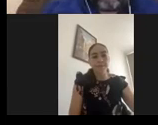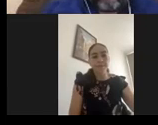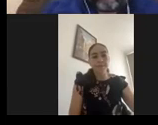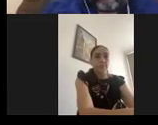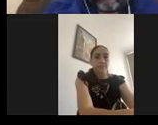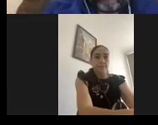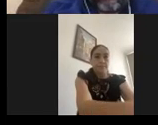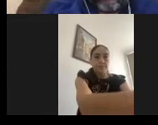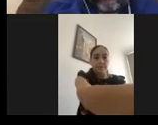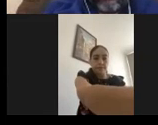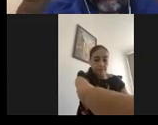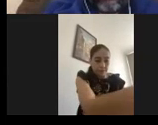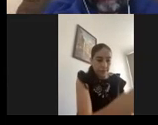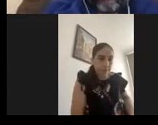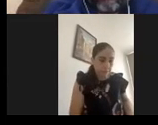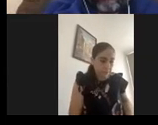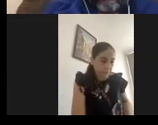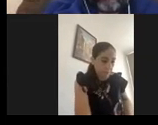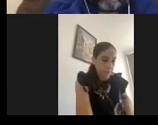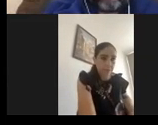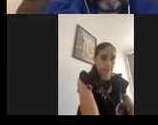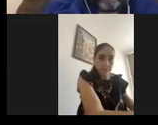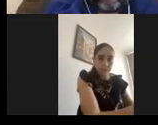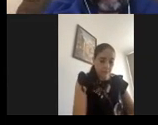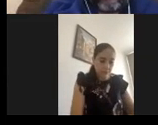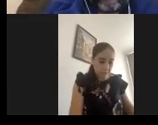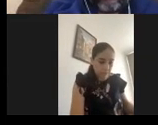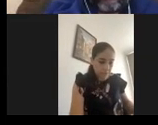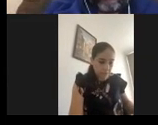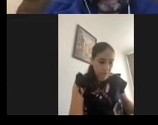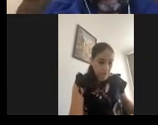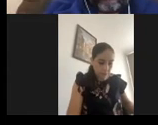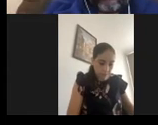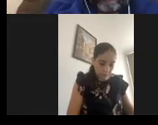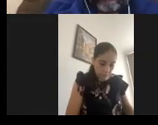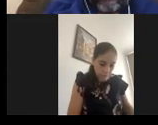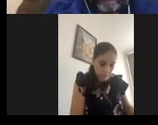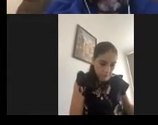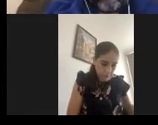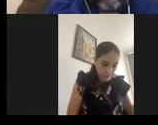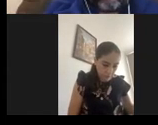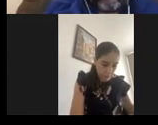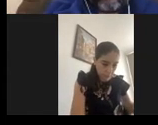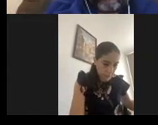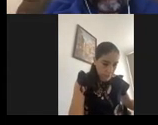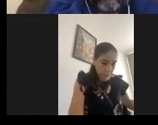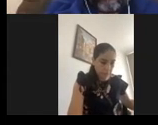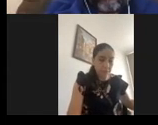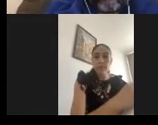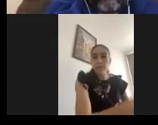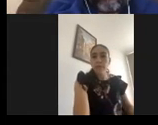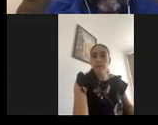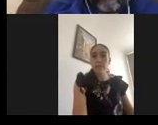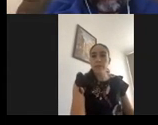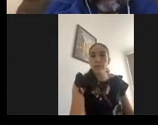arrancaron tumbando, porque sí vieron venir la regla. Entonces dijeron, antes de que se me aplique la regla, como no va a ser retroactiva, pues me agarro